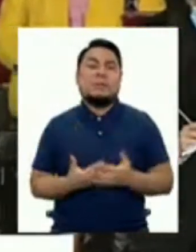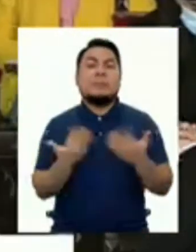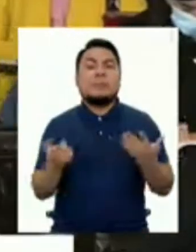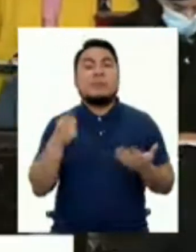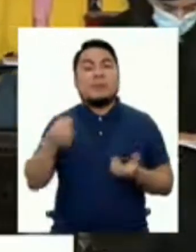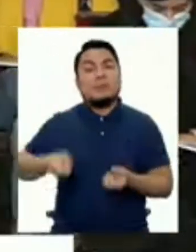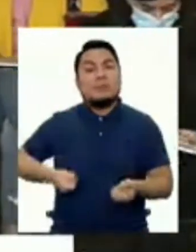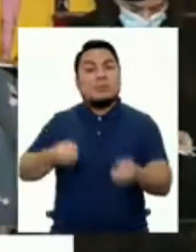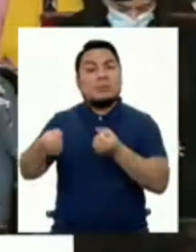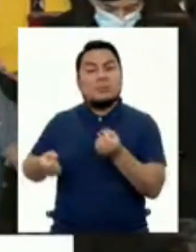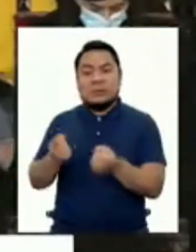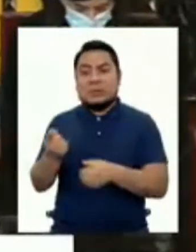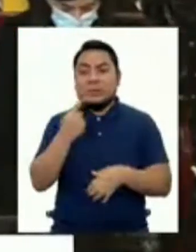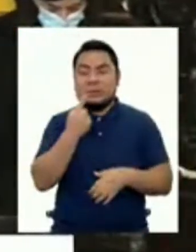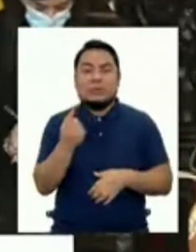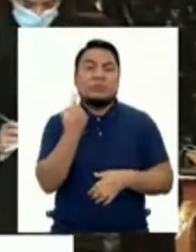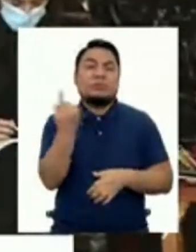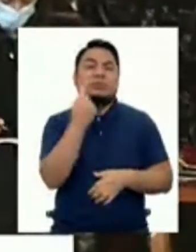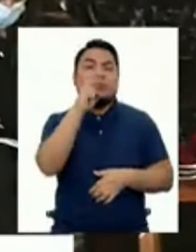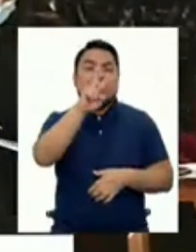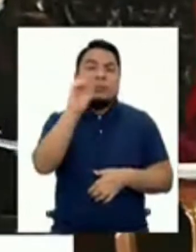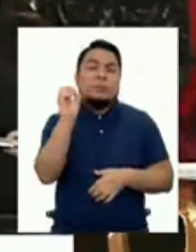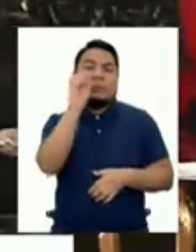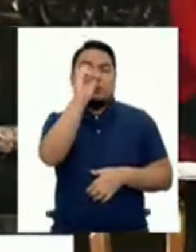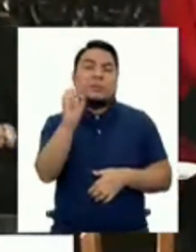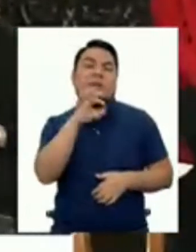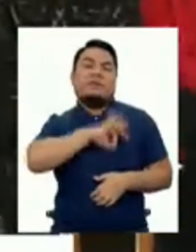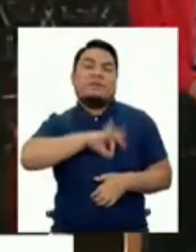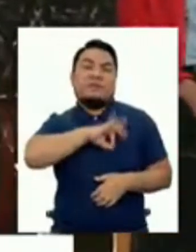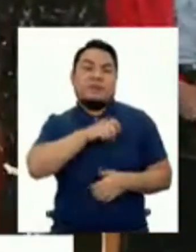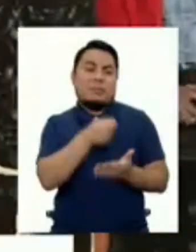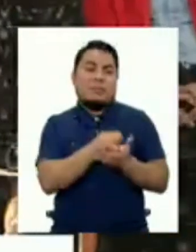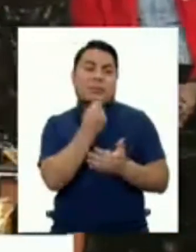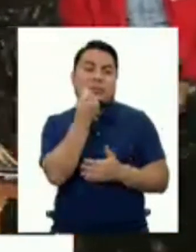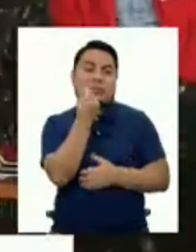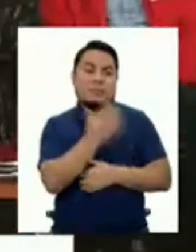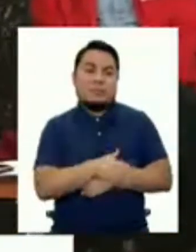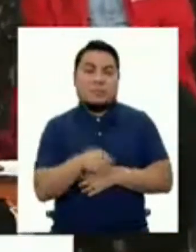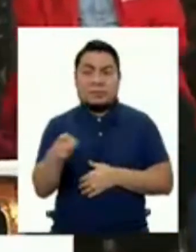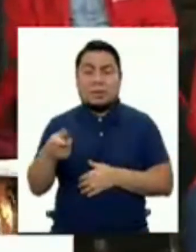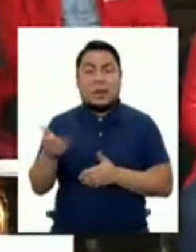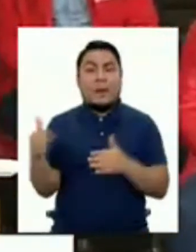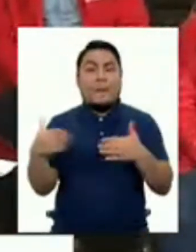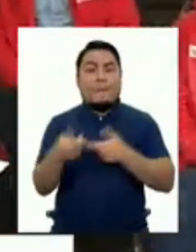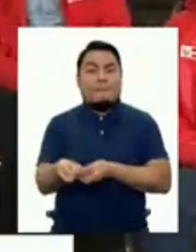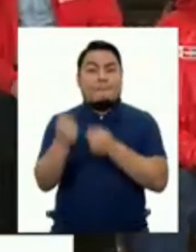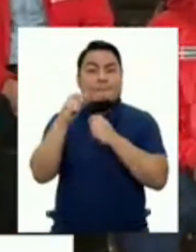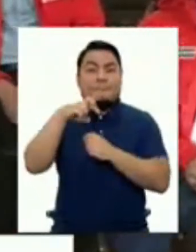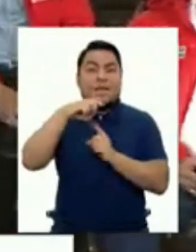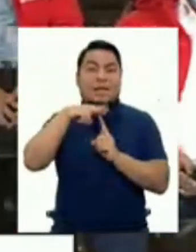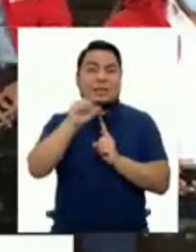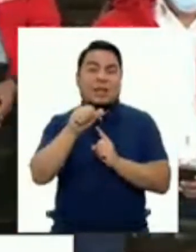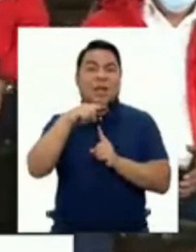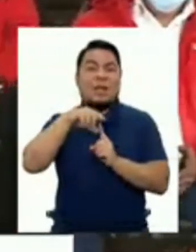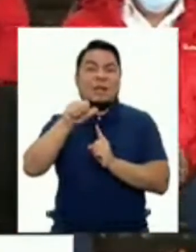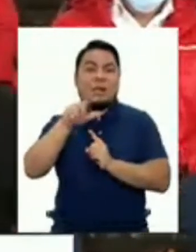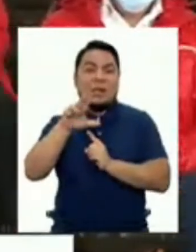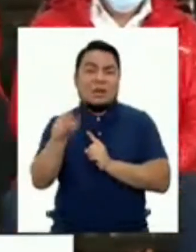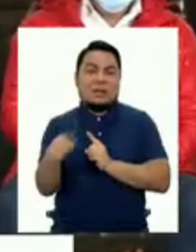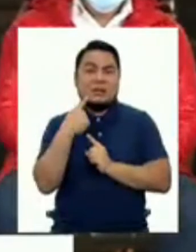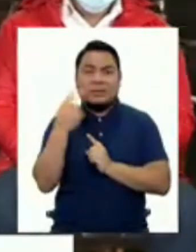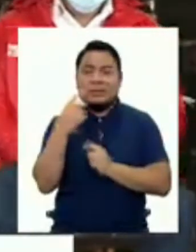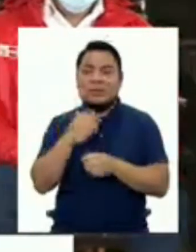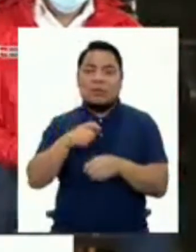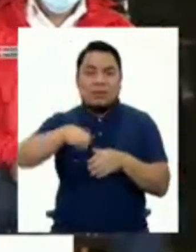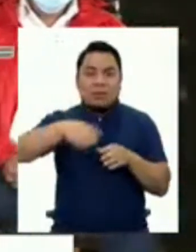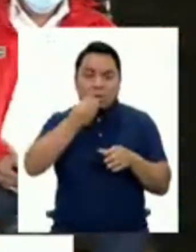Los agricultores señalan que solo el 20% se benefició con bonos. Los pescadores de Paita y Talara tienen que hacer olla común